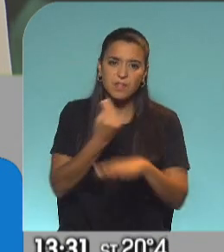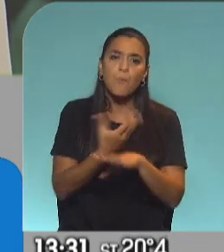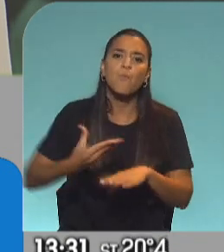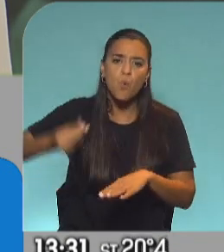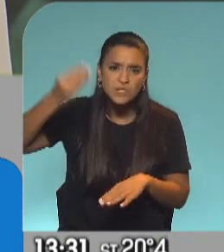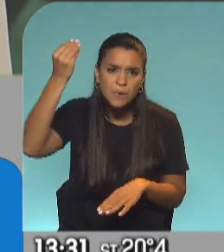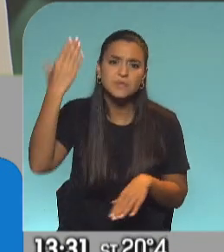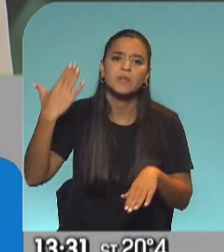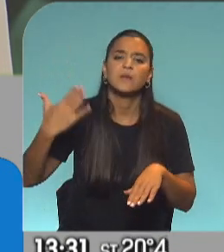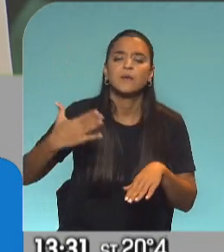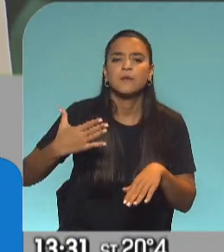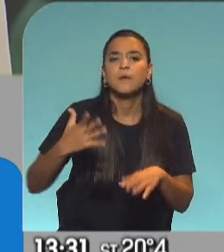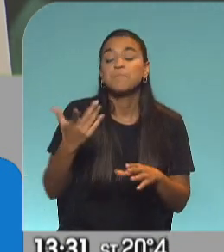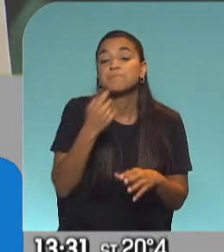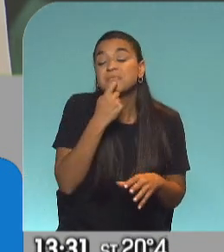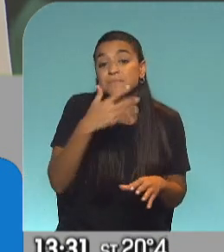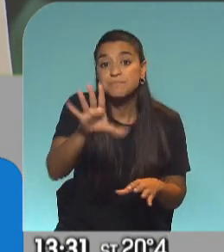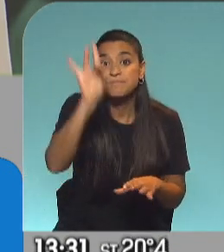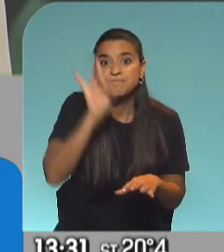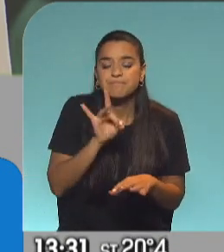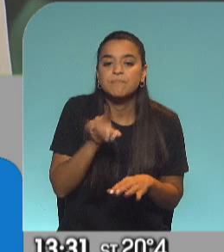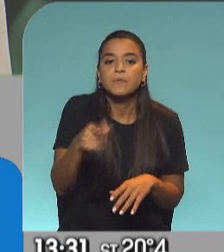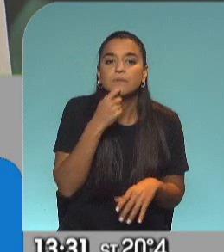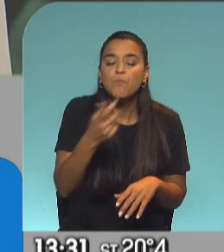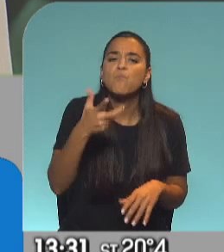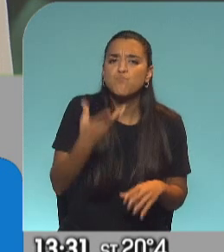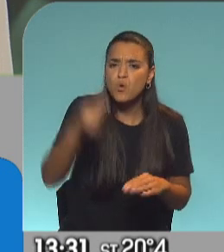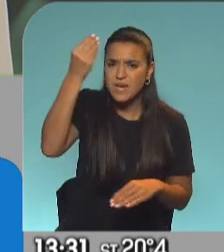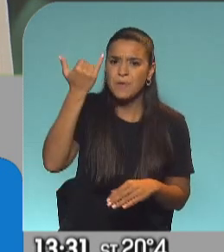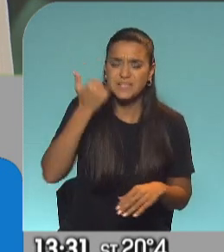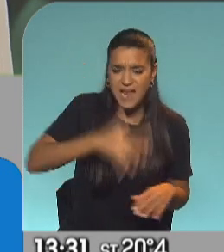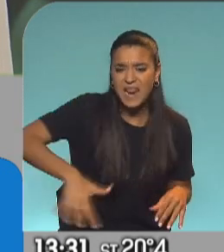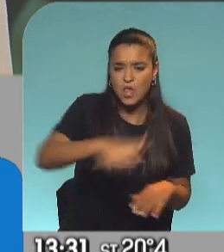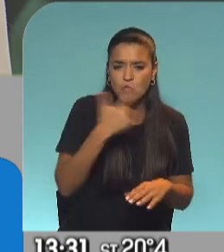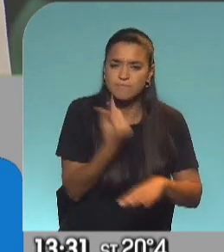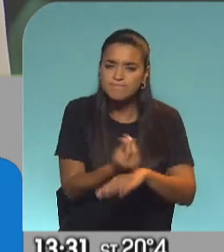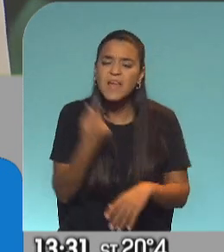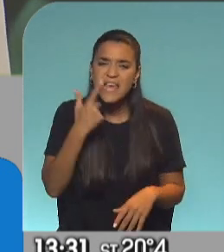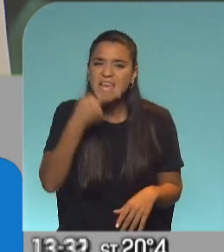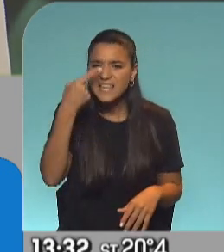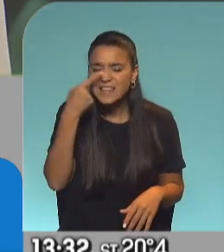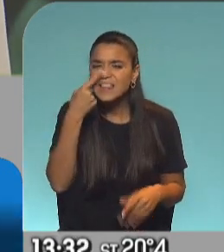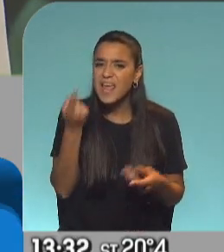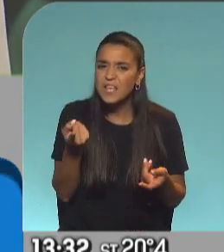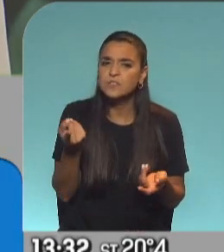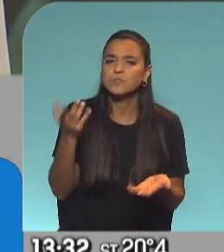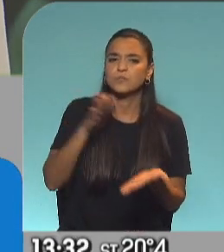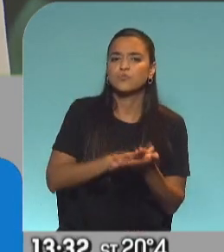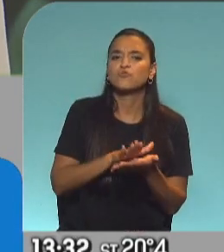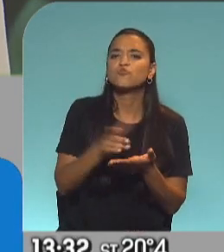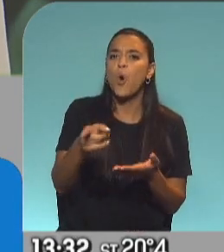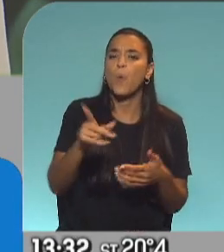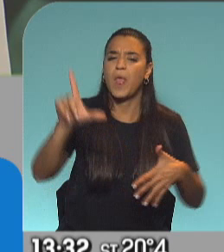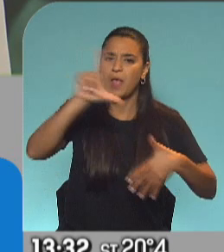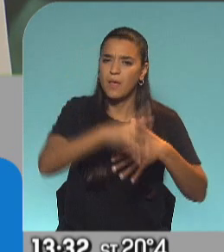va a ser, si es electo, un presidente que ha estado ya muchas veces en la región y que tiene un interés en particular en lo que se llamaría el patio trasero,